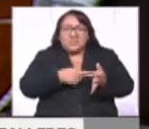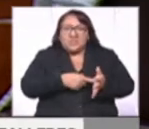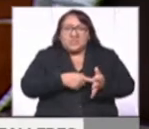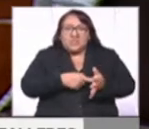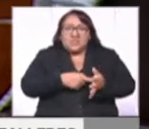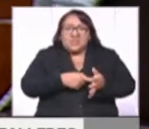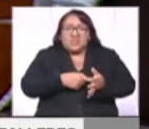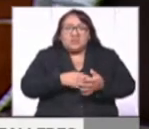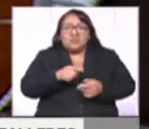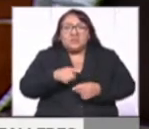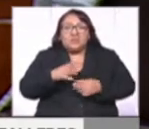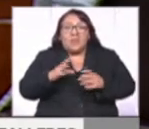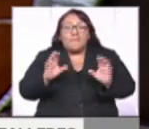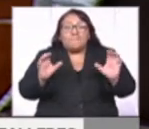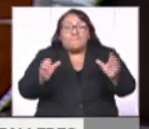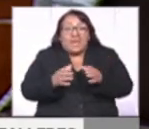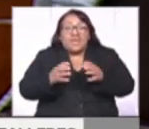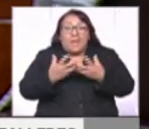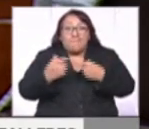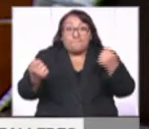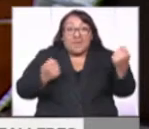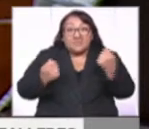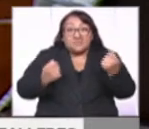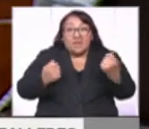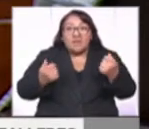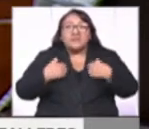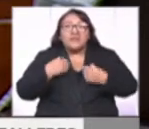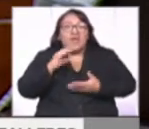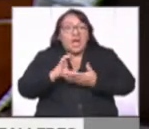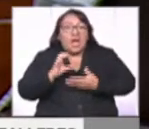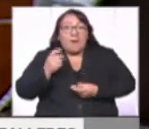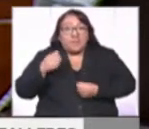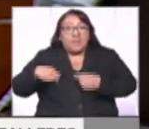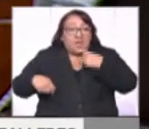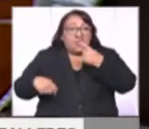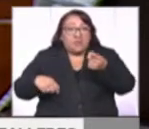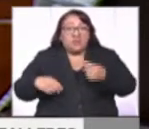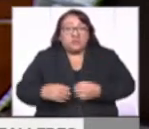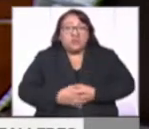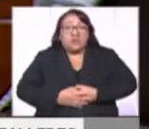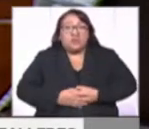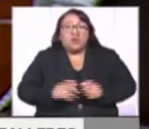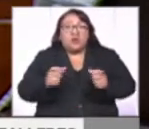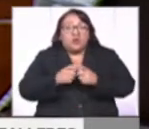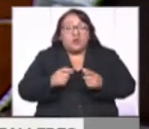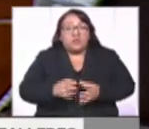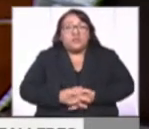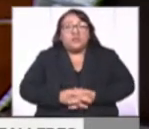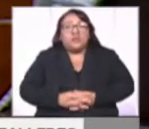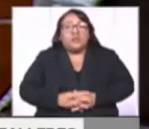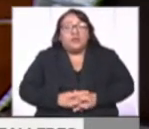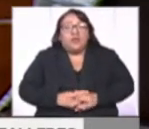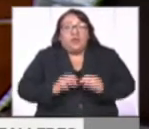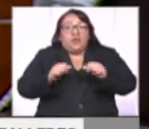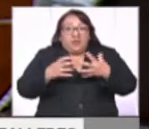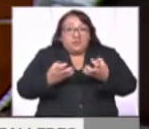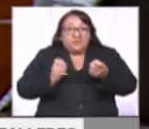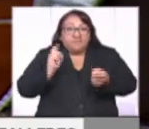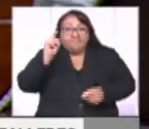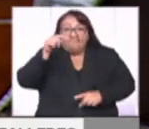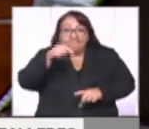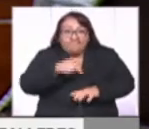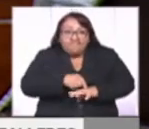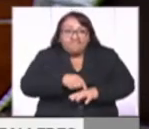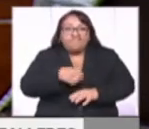los microempresarios los están considerando a los que tienen capital, como ya lo ha manifestado el congresista Edwin. Si queremos llegar